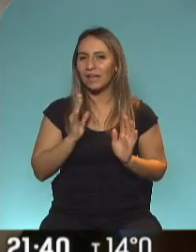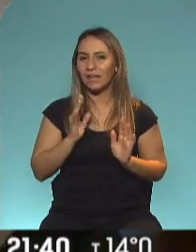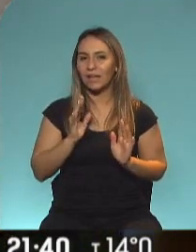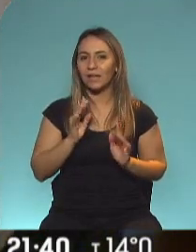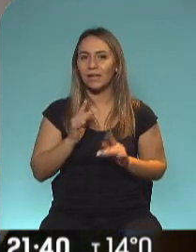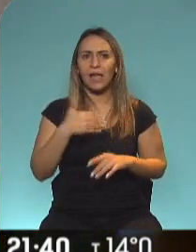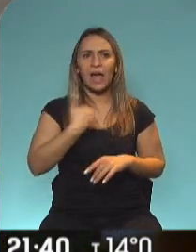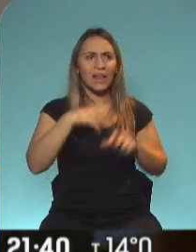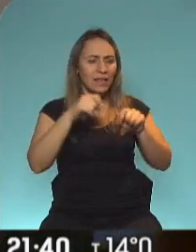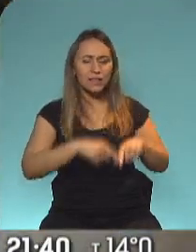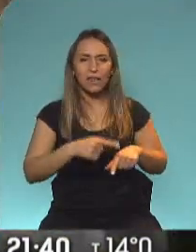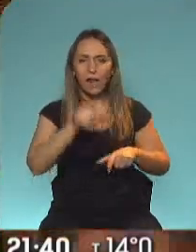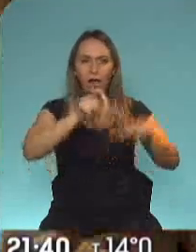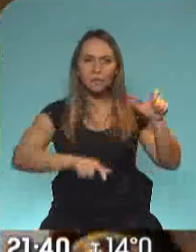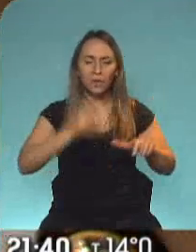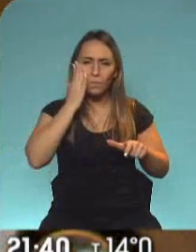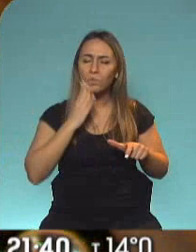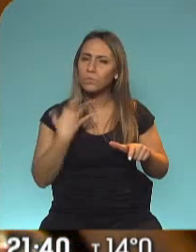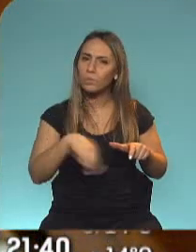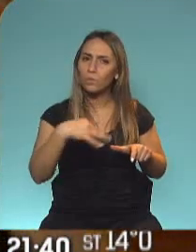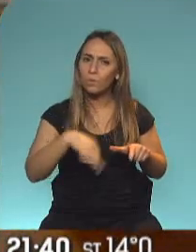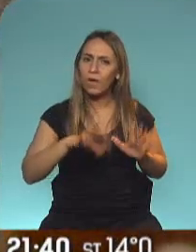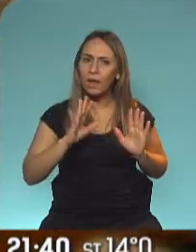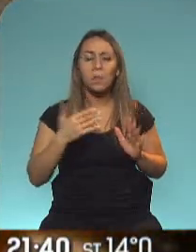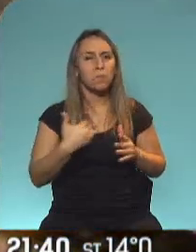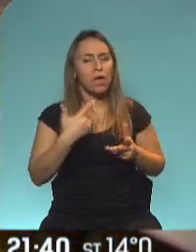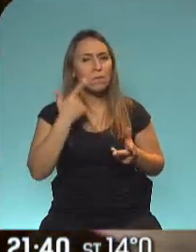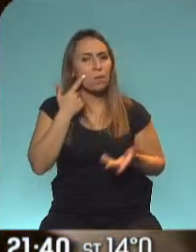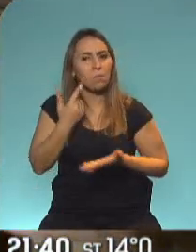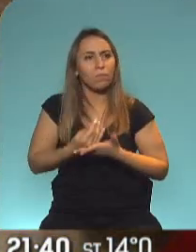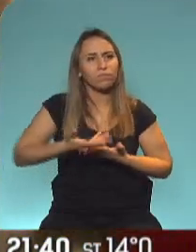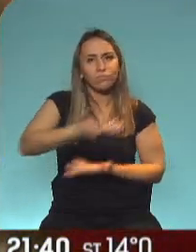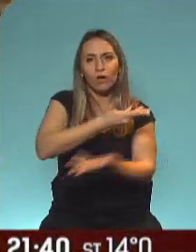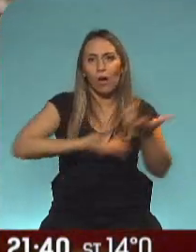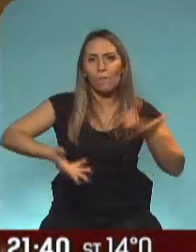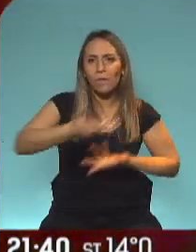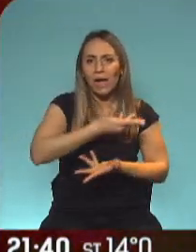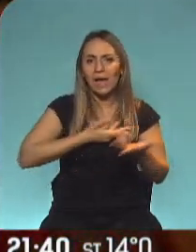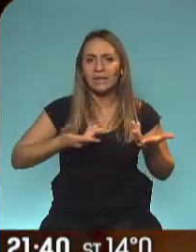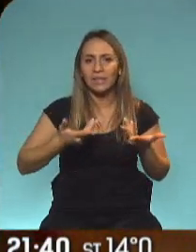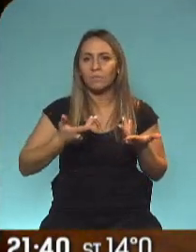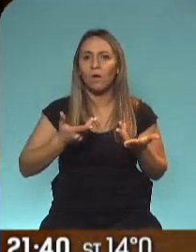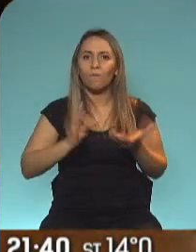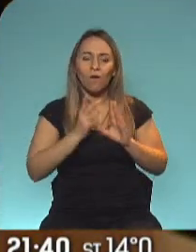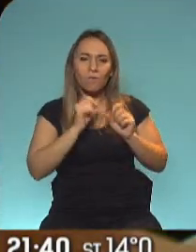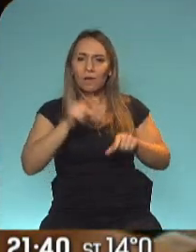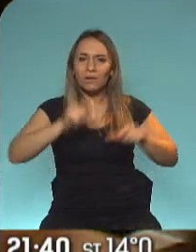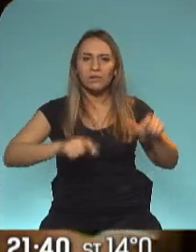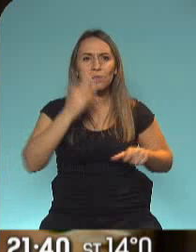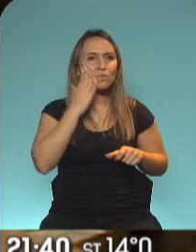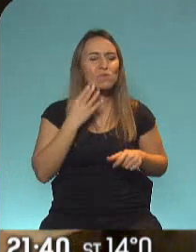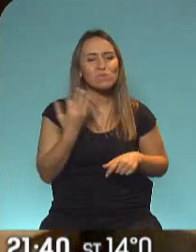muy buena gente la Argentina. Puede que viva con ellos, como nosotros, muy buena gente.